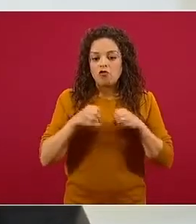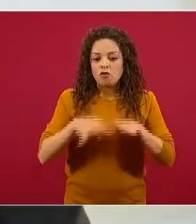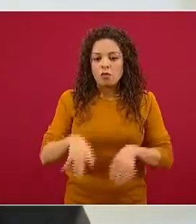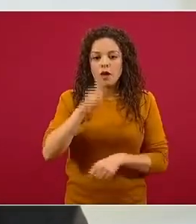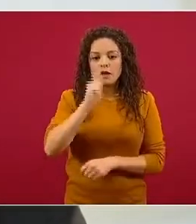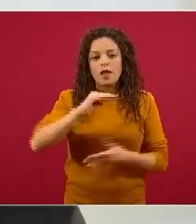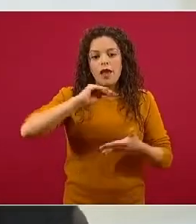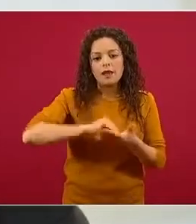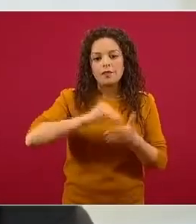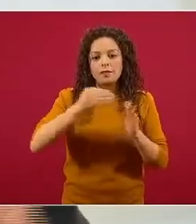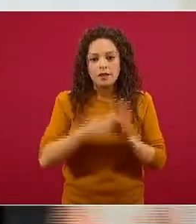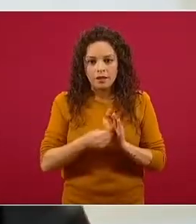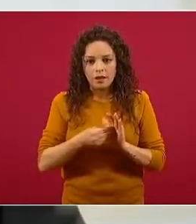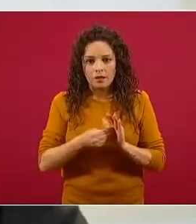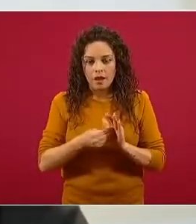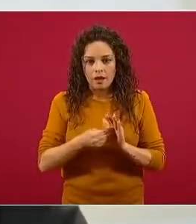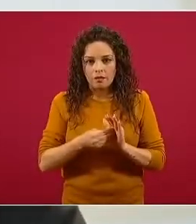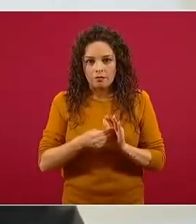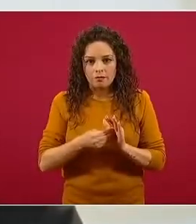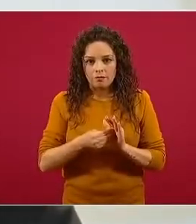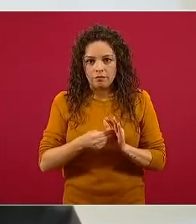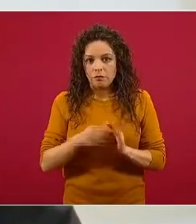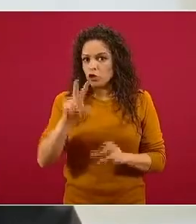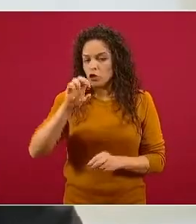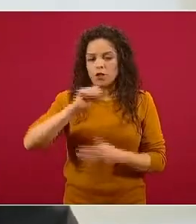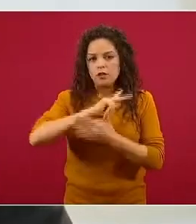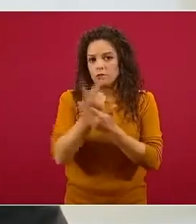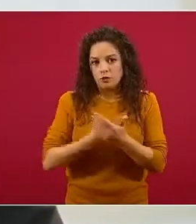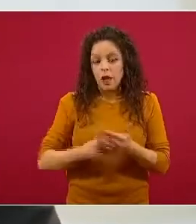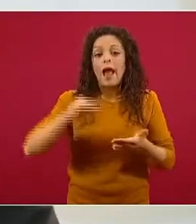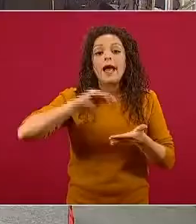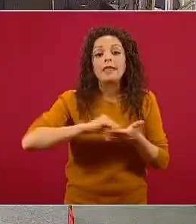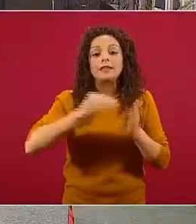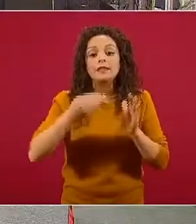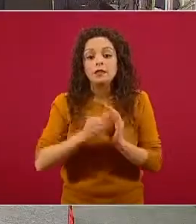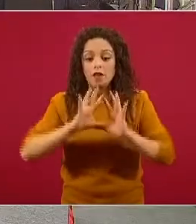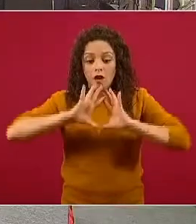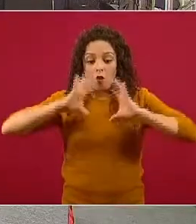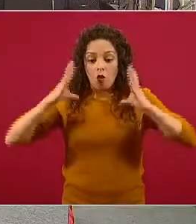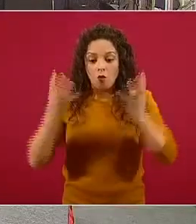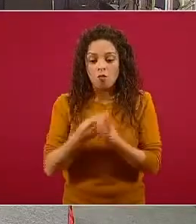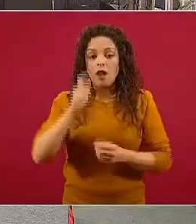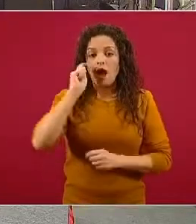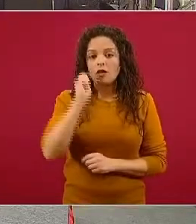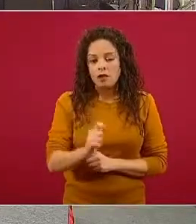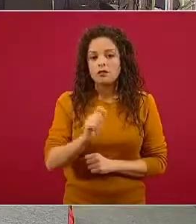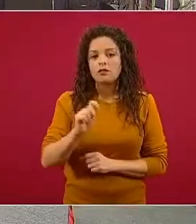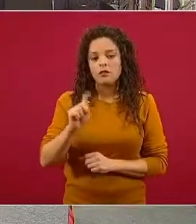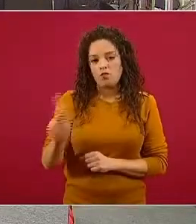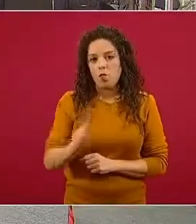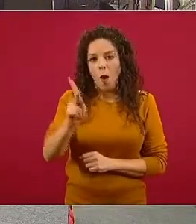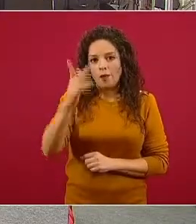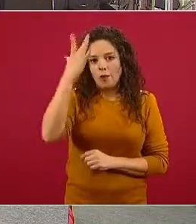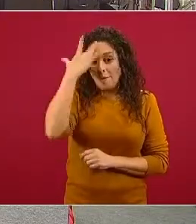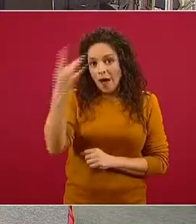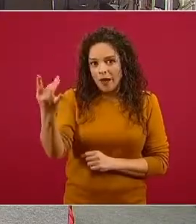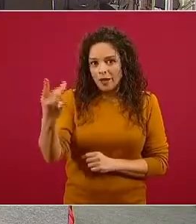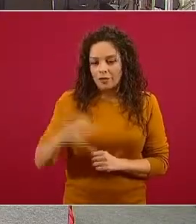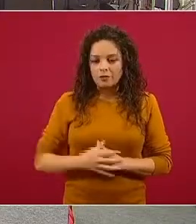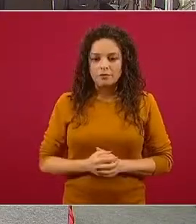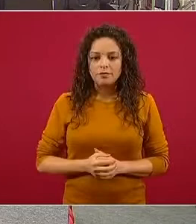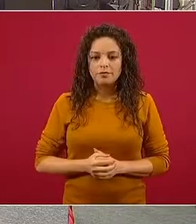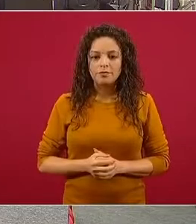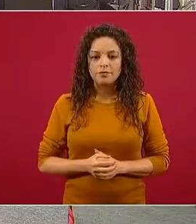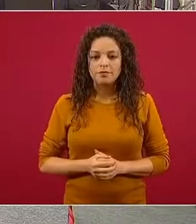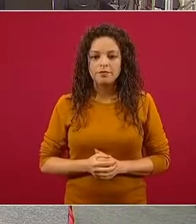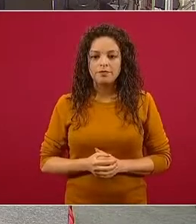es el programa de pueblo, es una estrategia global de pueblos mágicos. Muchas gracias. Antonio Aranda, Grupo ASIR, por favor. Buenas